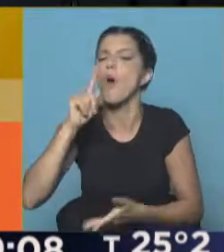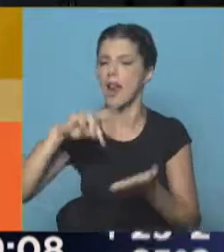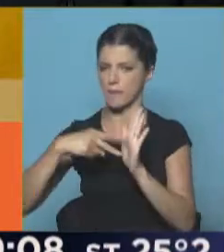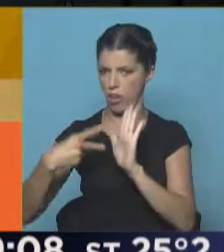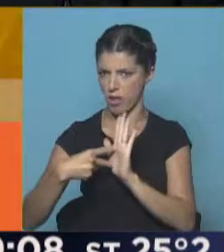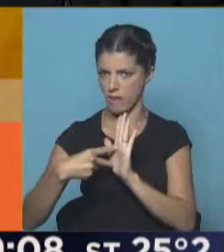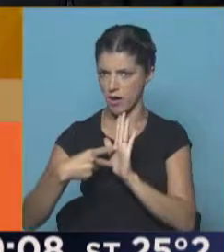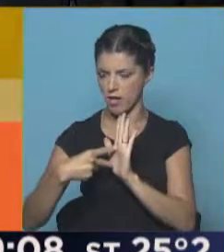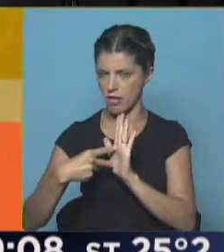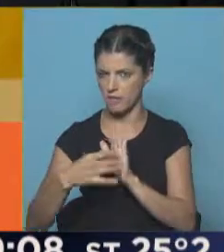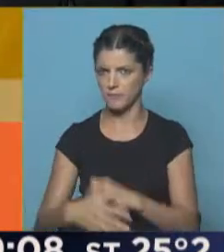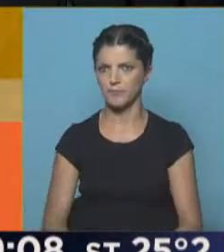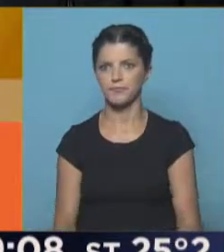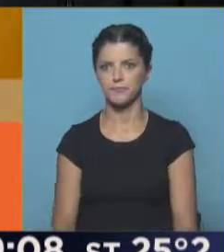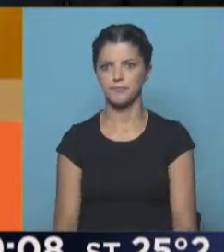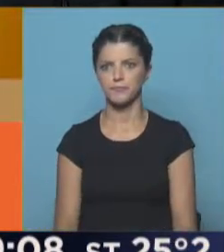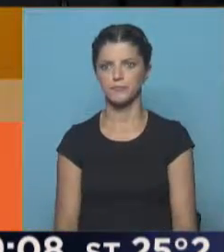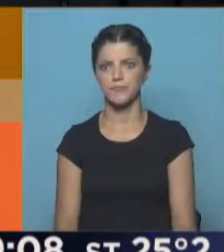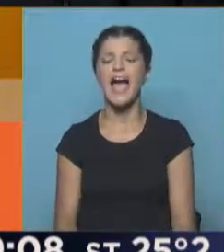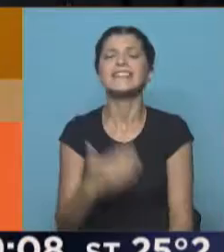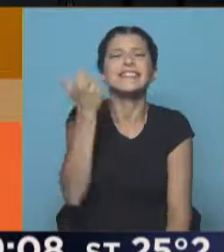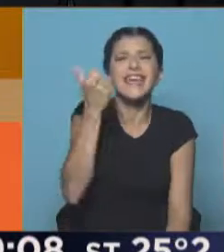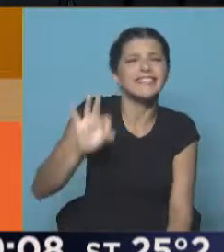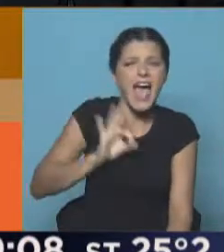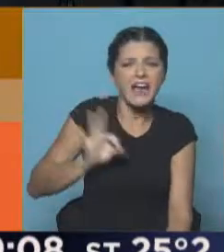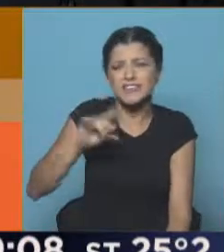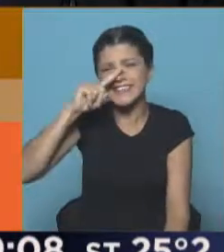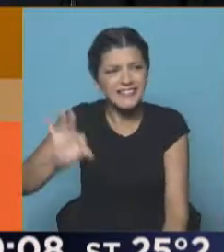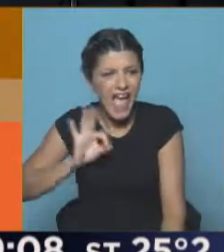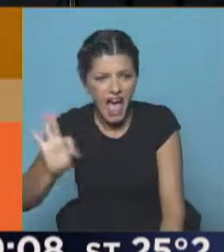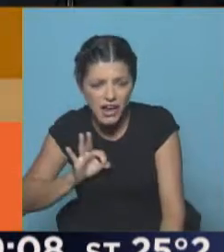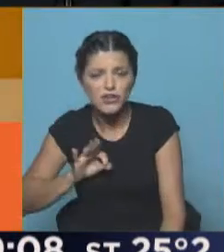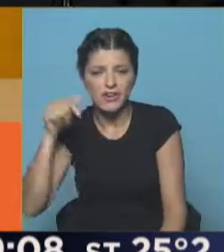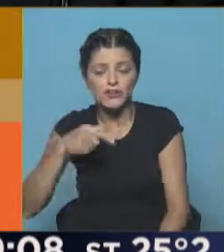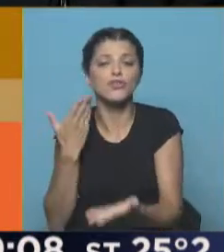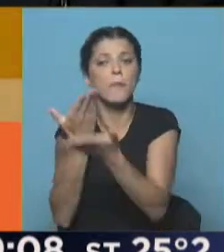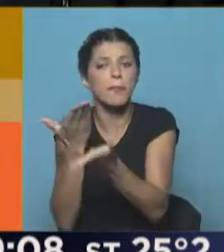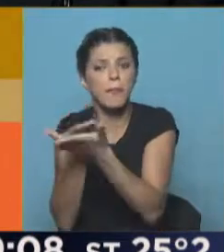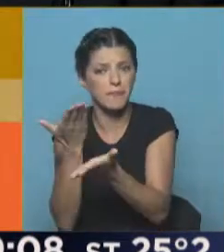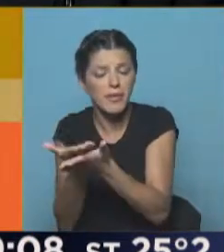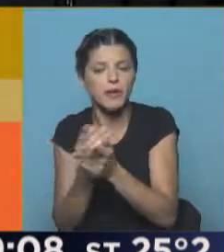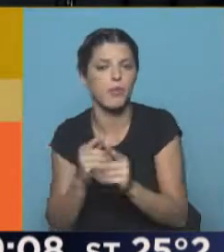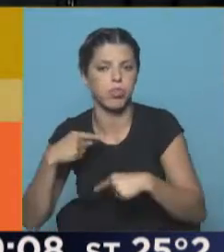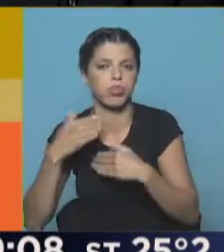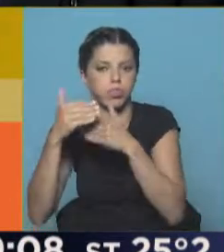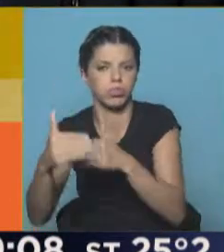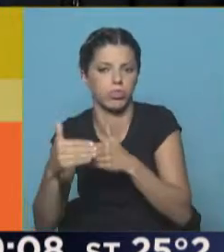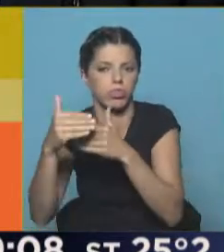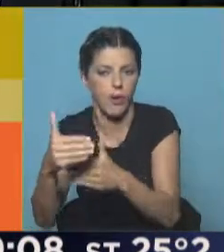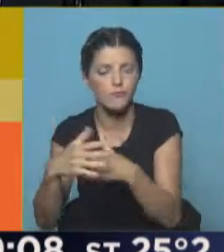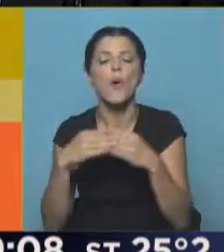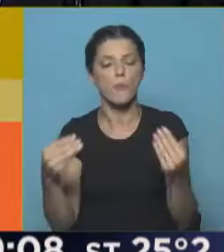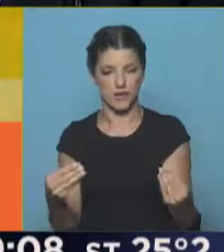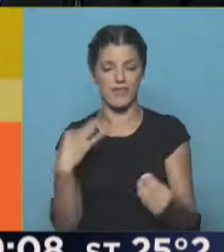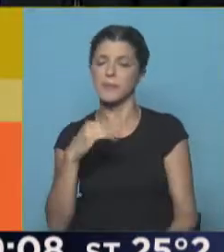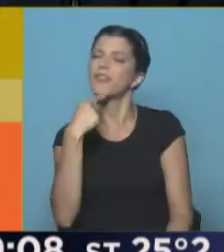tan de moda? ¿Por qué tan en boga hace 6 años, 7 años el tema ganancia? Porque no hay que ser hipócrita. Acá